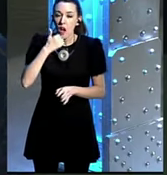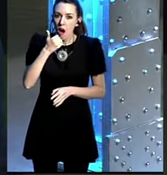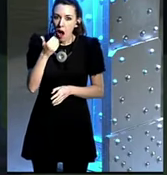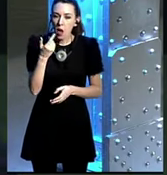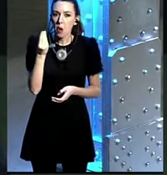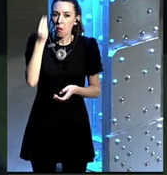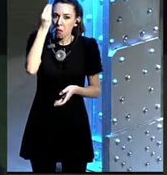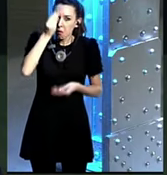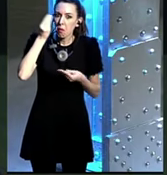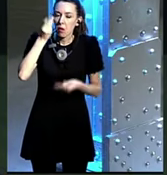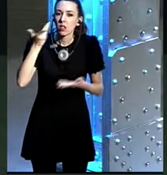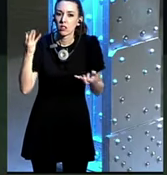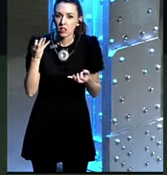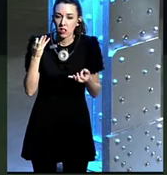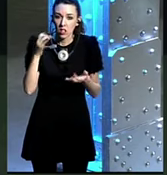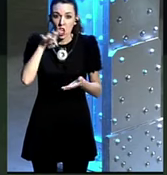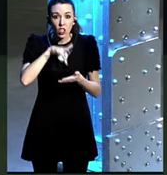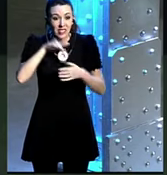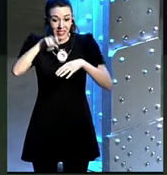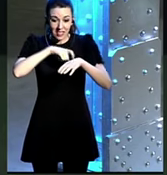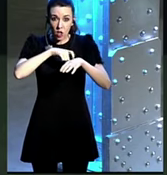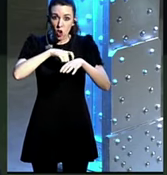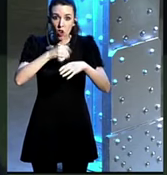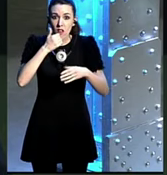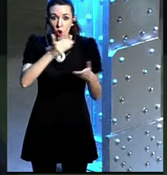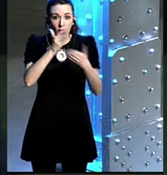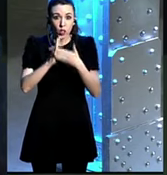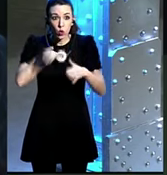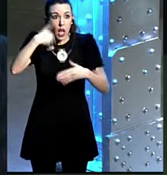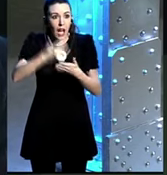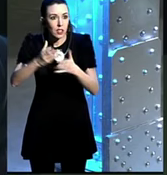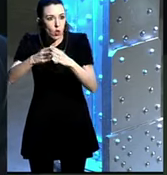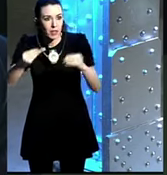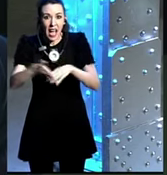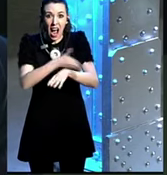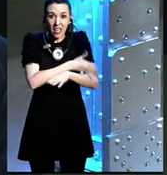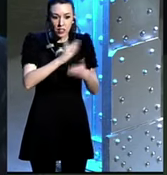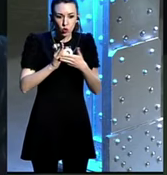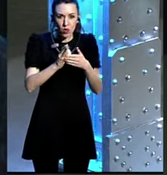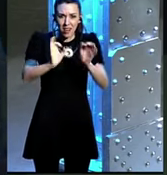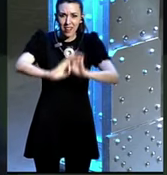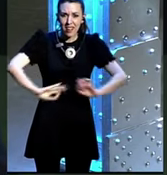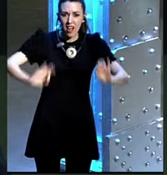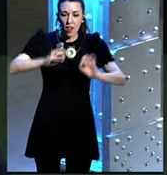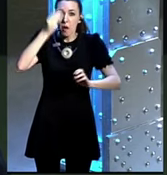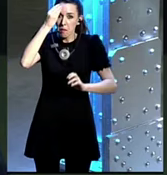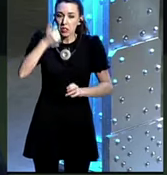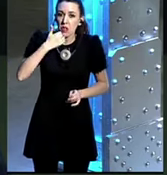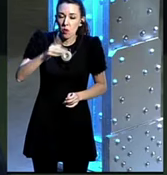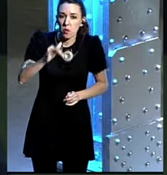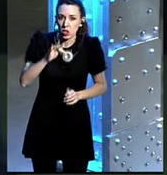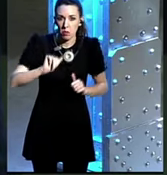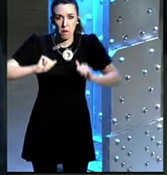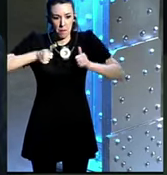llama mucho la atención es que la psicología es algo que no se estudia hasta que se llega a la universidad, y yo creo que sería algo bueno el